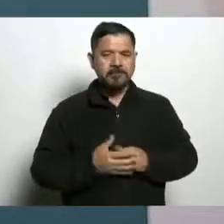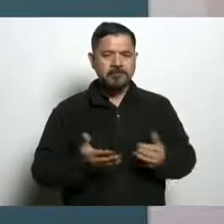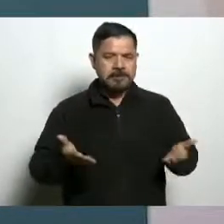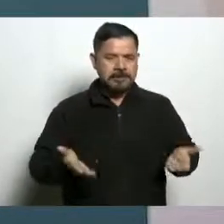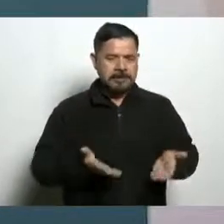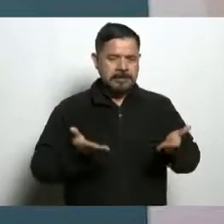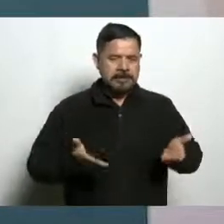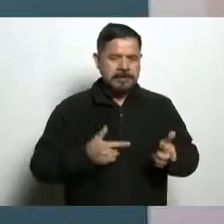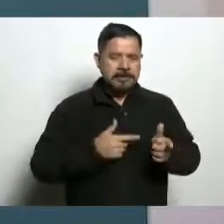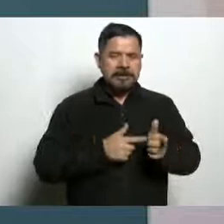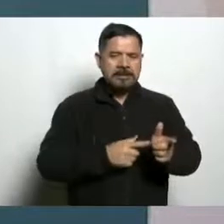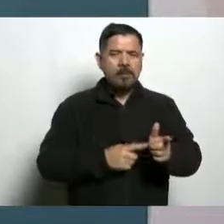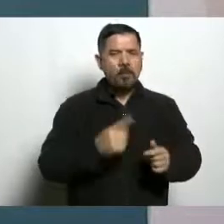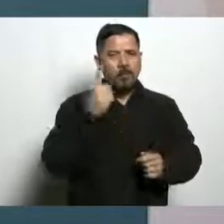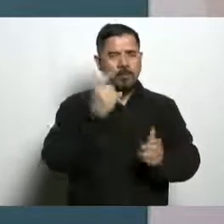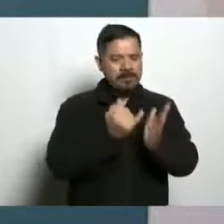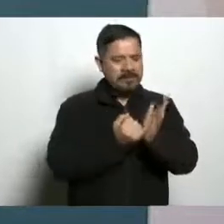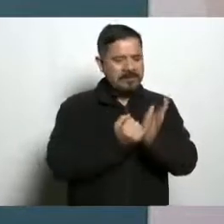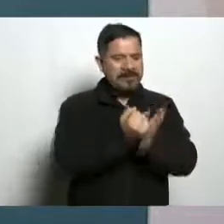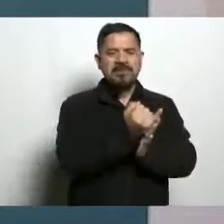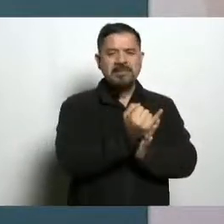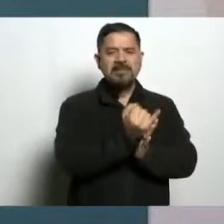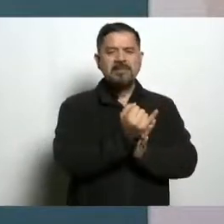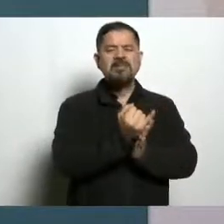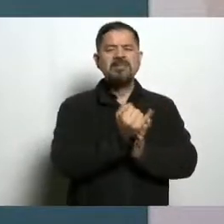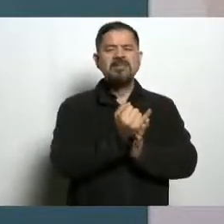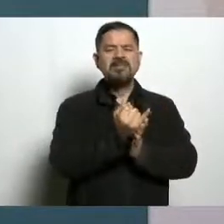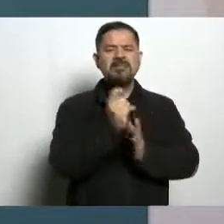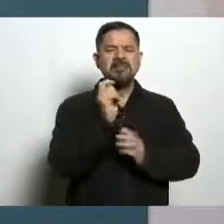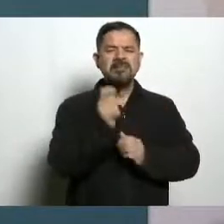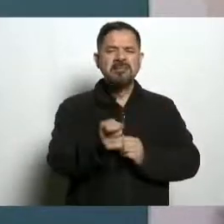continuidad a la decisión de que